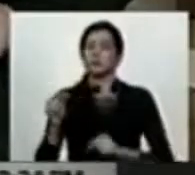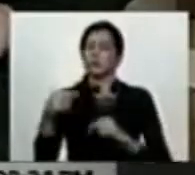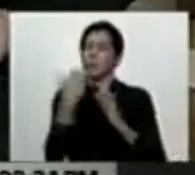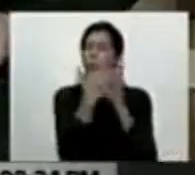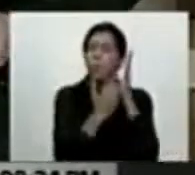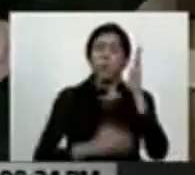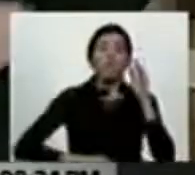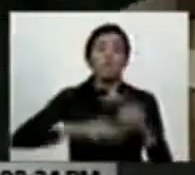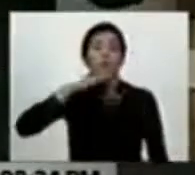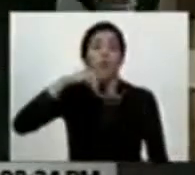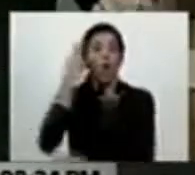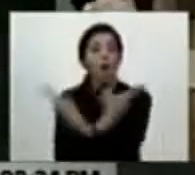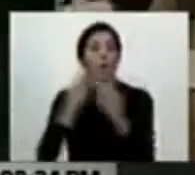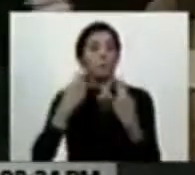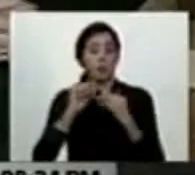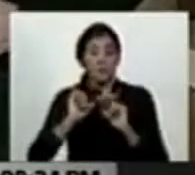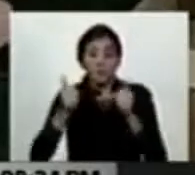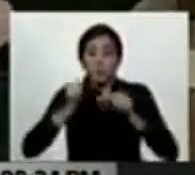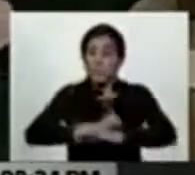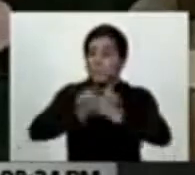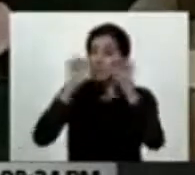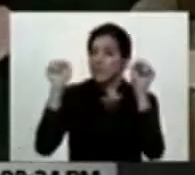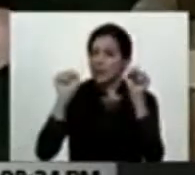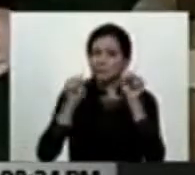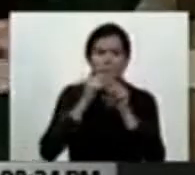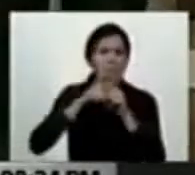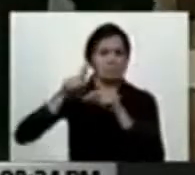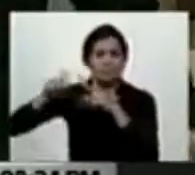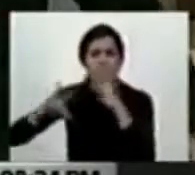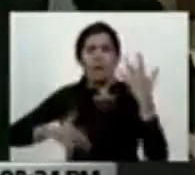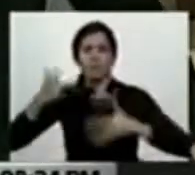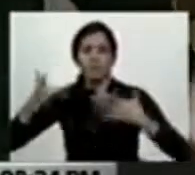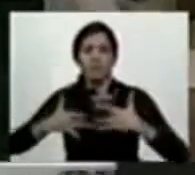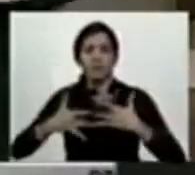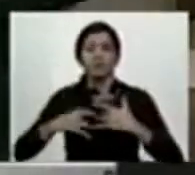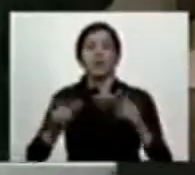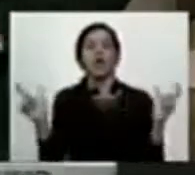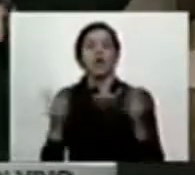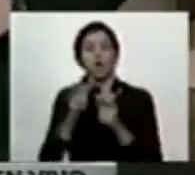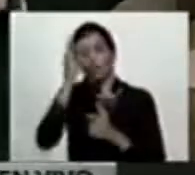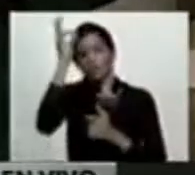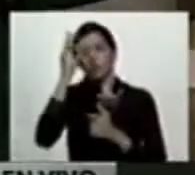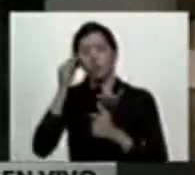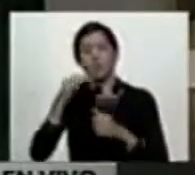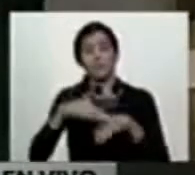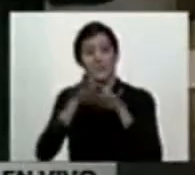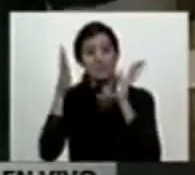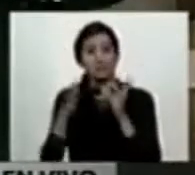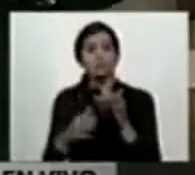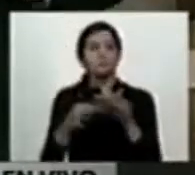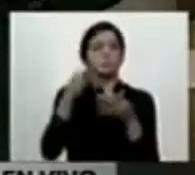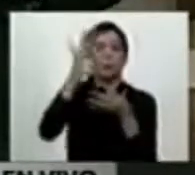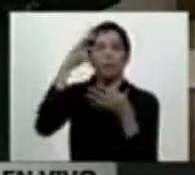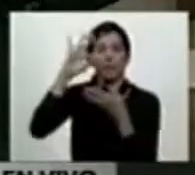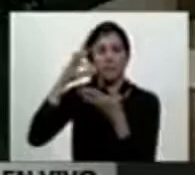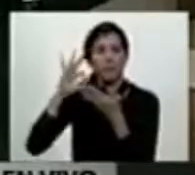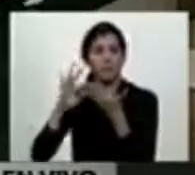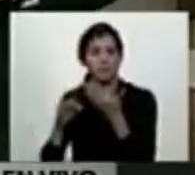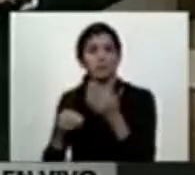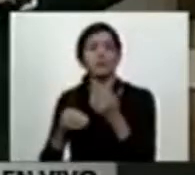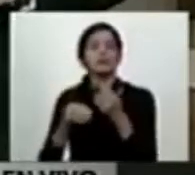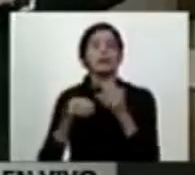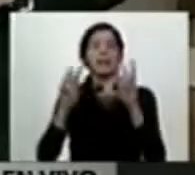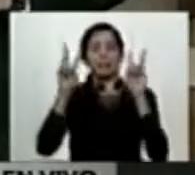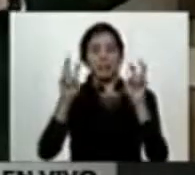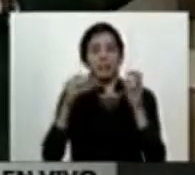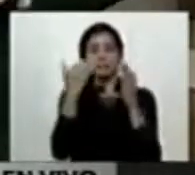de trabajo que comenzó a tempranas horas de la mañana con un Consejo de Ministros, donde tuvo oportunidad de pasarle revista a todos y cada uno de los temas